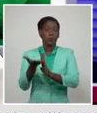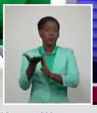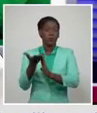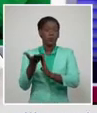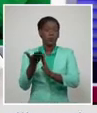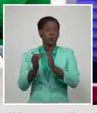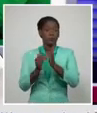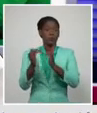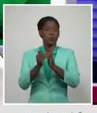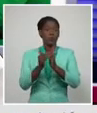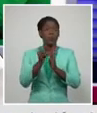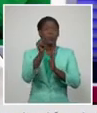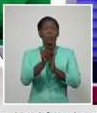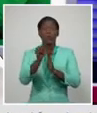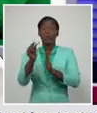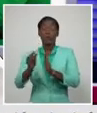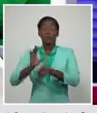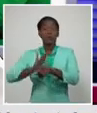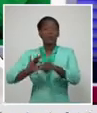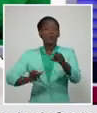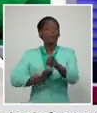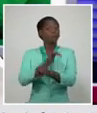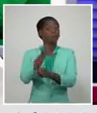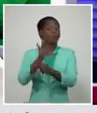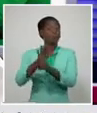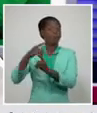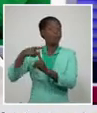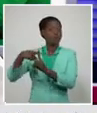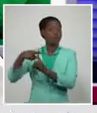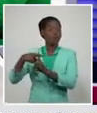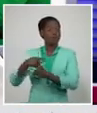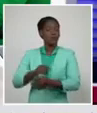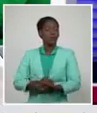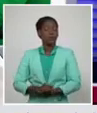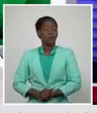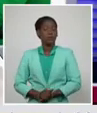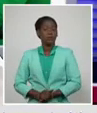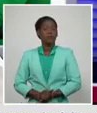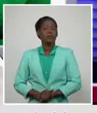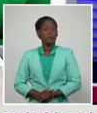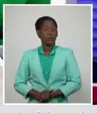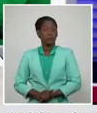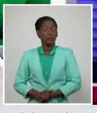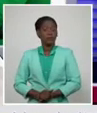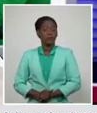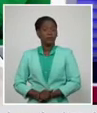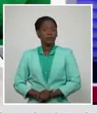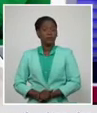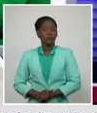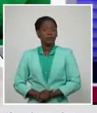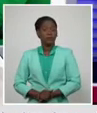personas contagiadas con COVID-19. Estamos hablando de